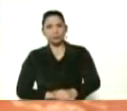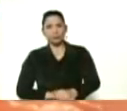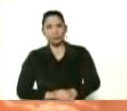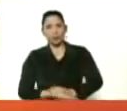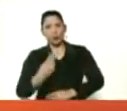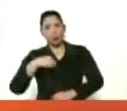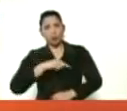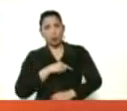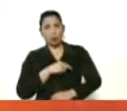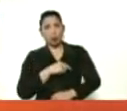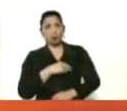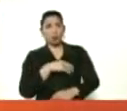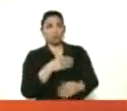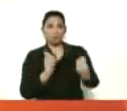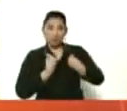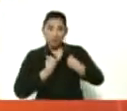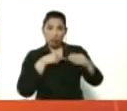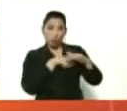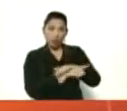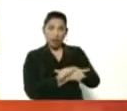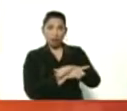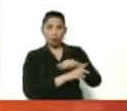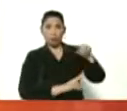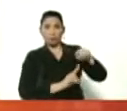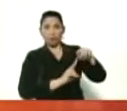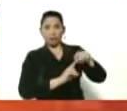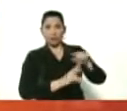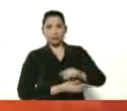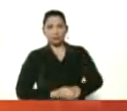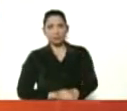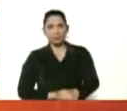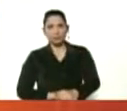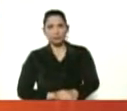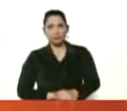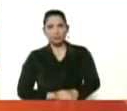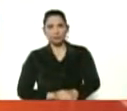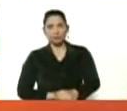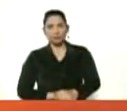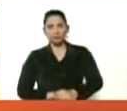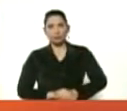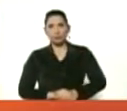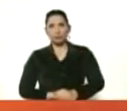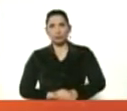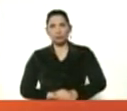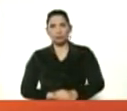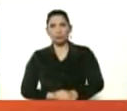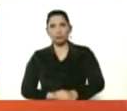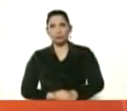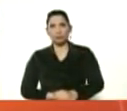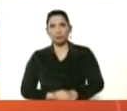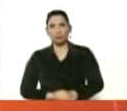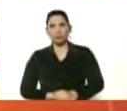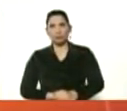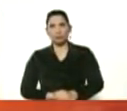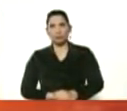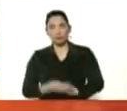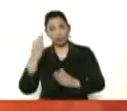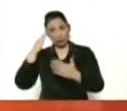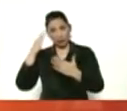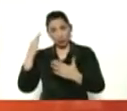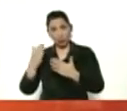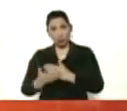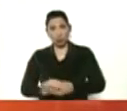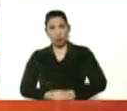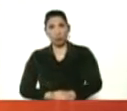en confinamiento, viviendo, pernotando en Venezolana de Televisión. ¿Cómo está, presidente? Saludos. Yo los veo